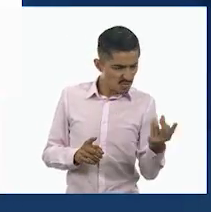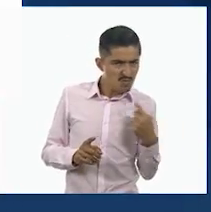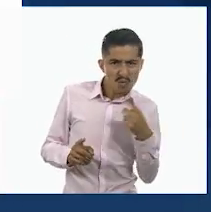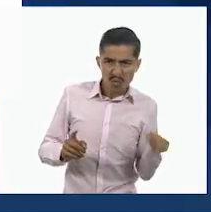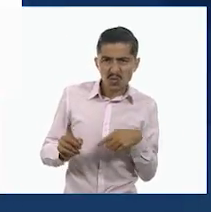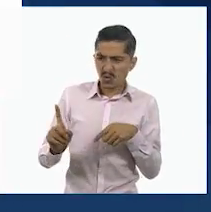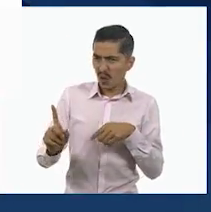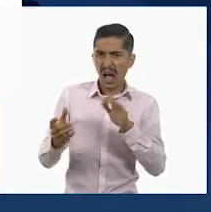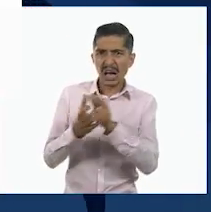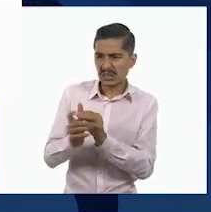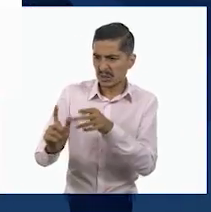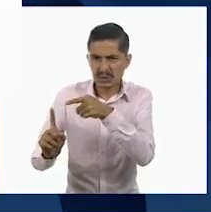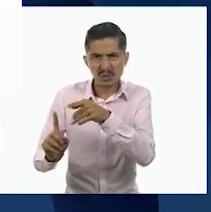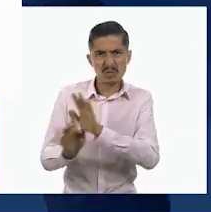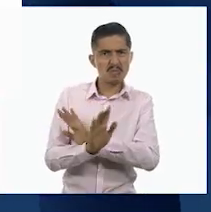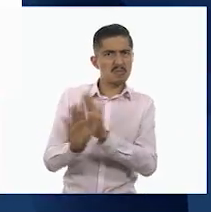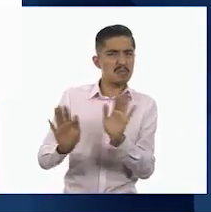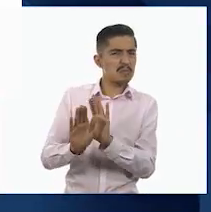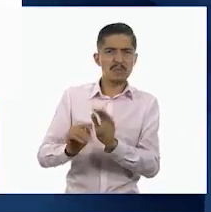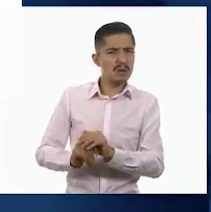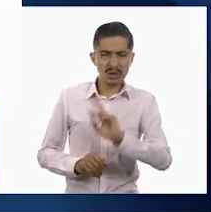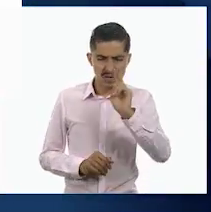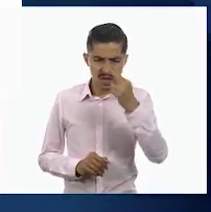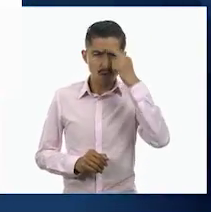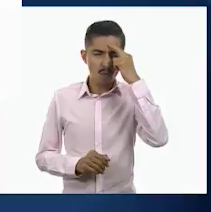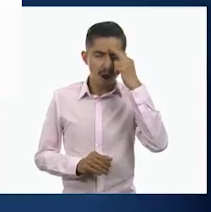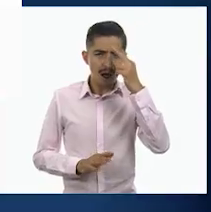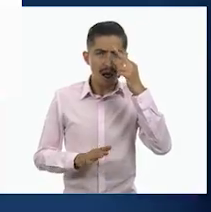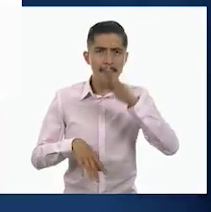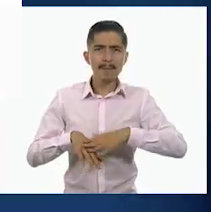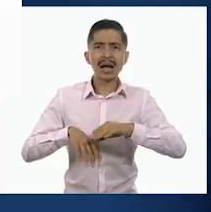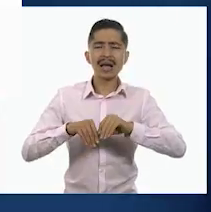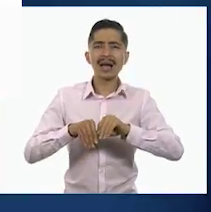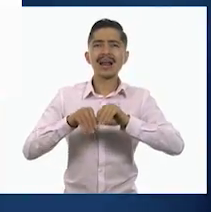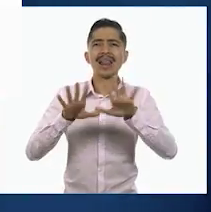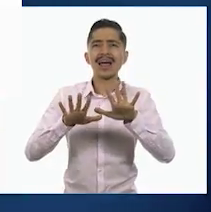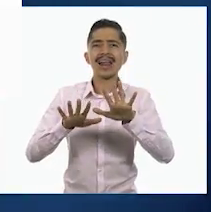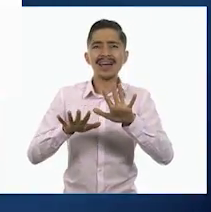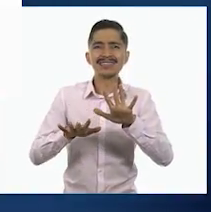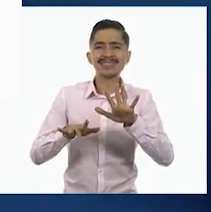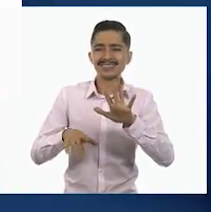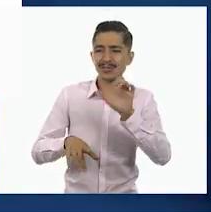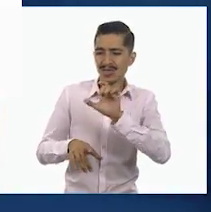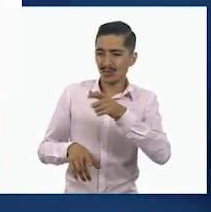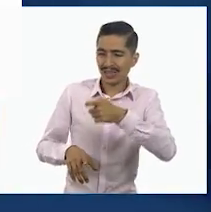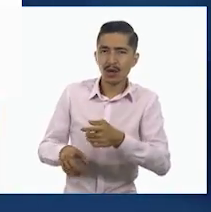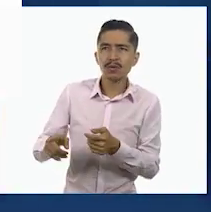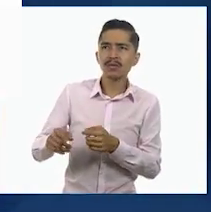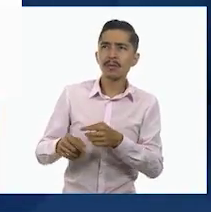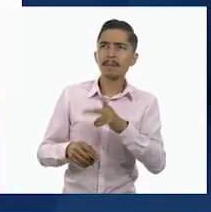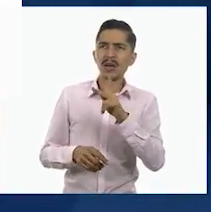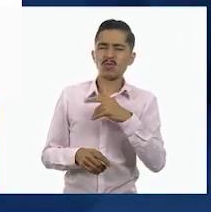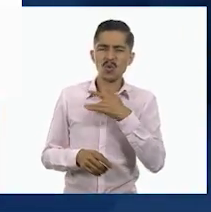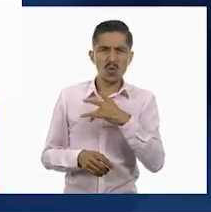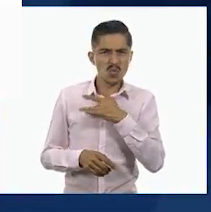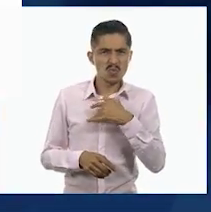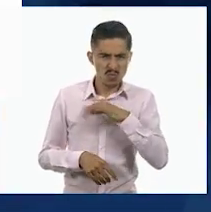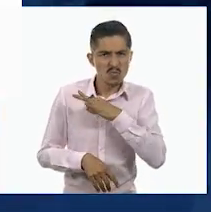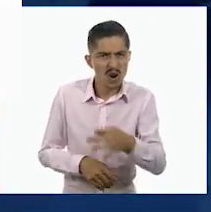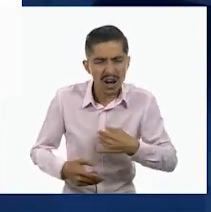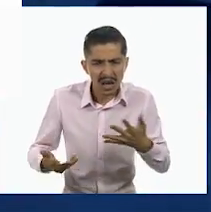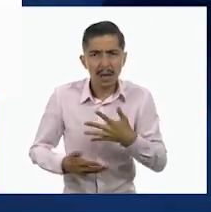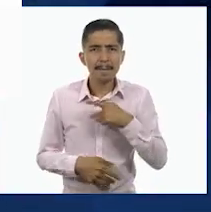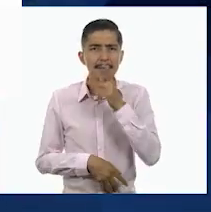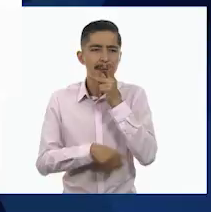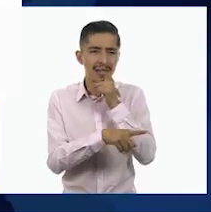nosotros, comentó un tercero, recordando su piel clara y su posición desahogada. Pero yo lo intentaré, dijo mi